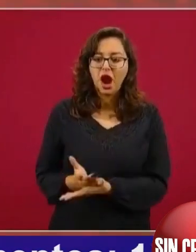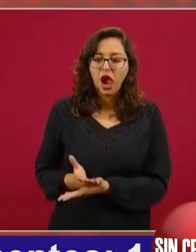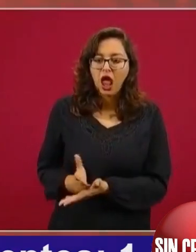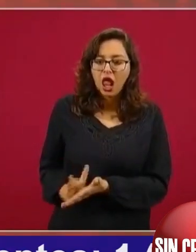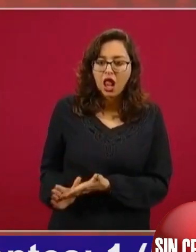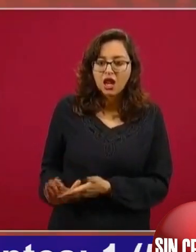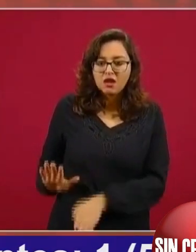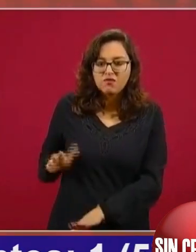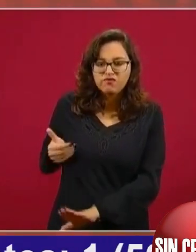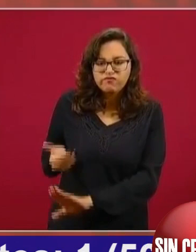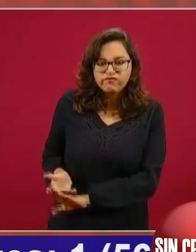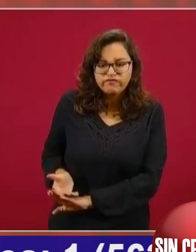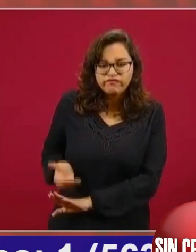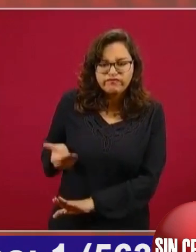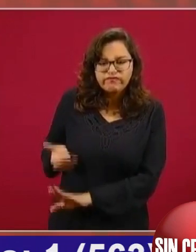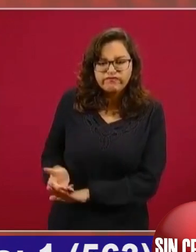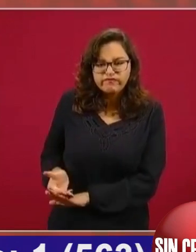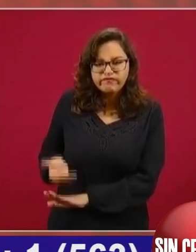destruir